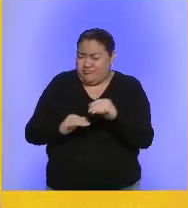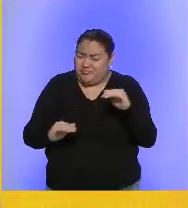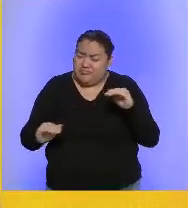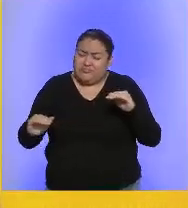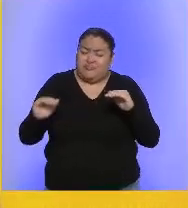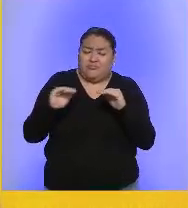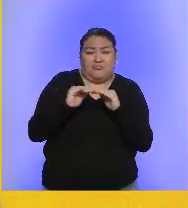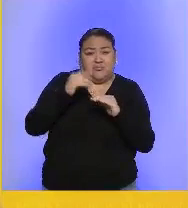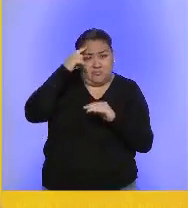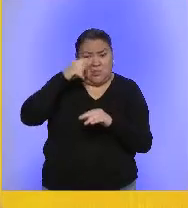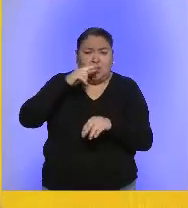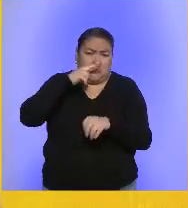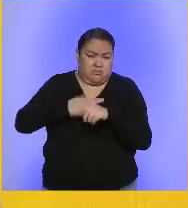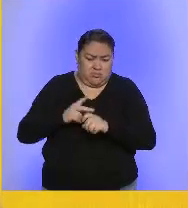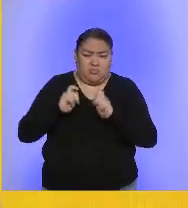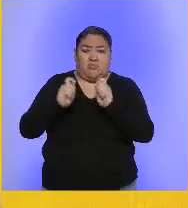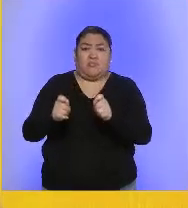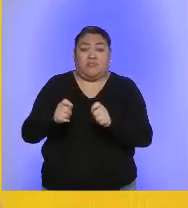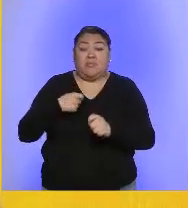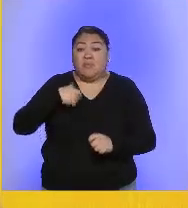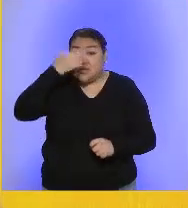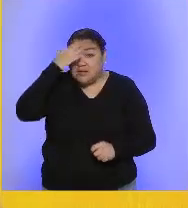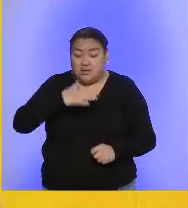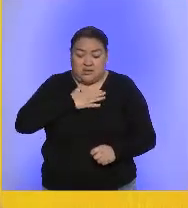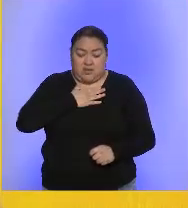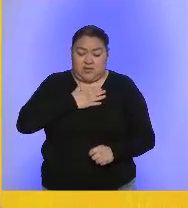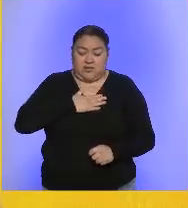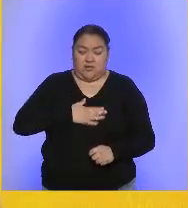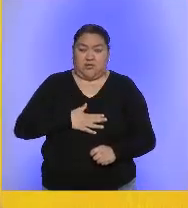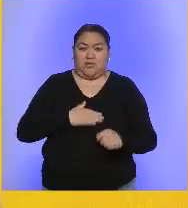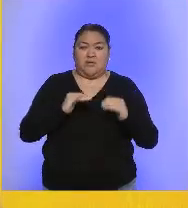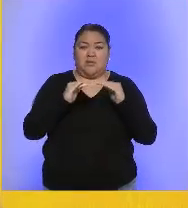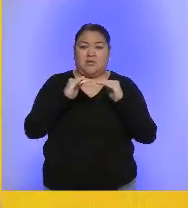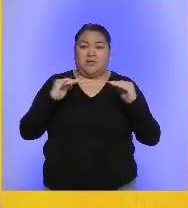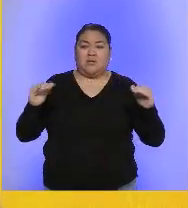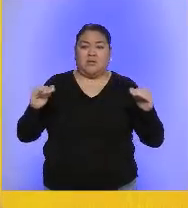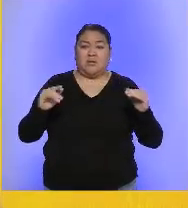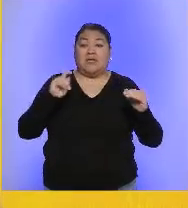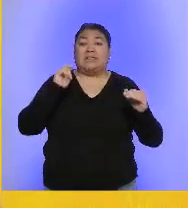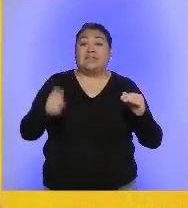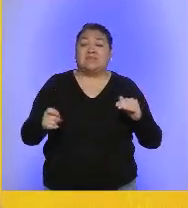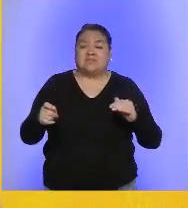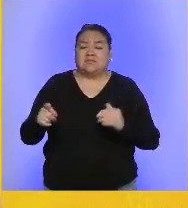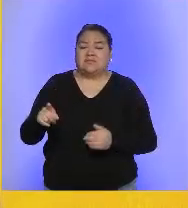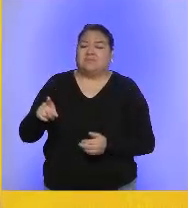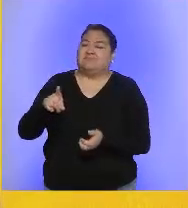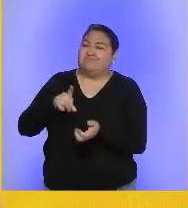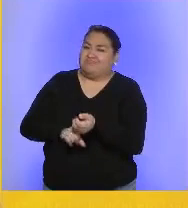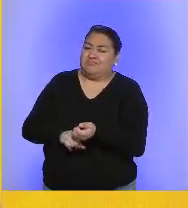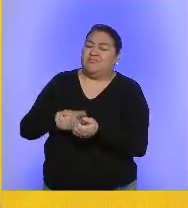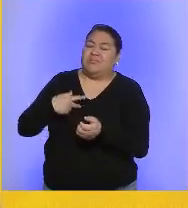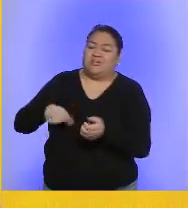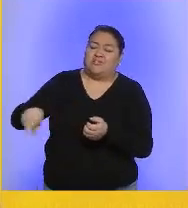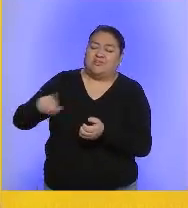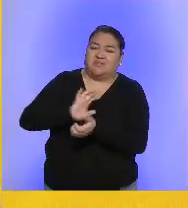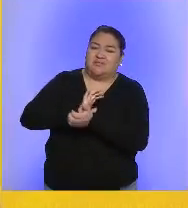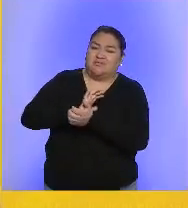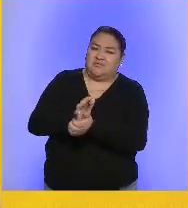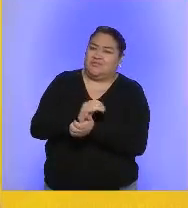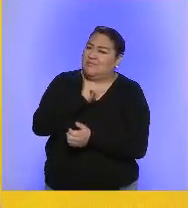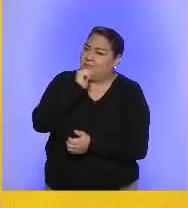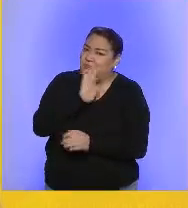lleva implícita la no discriminación y se hicieron estas acciones afirmativas. Así,